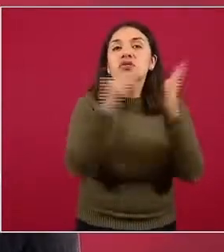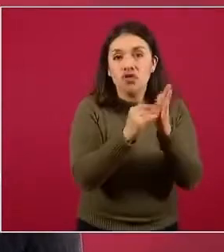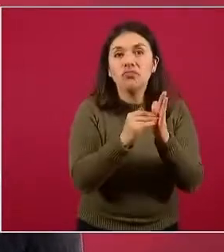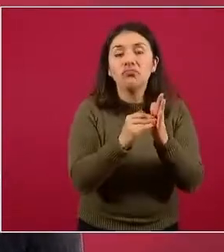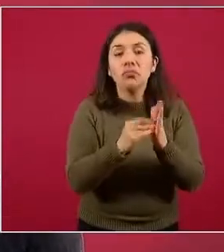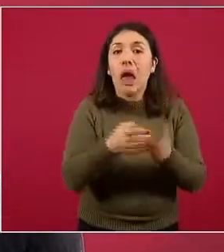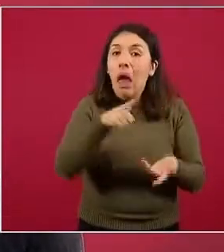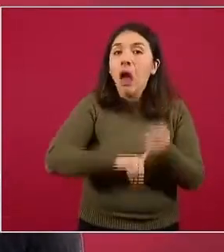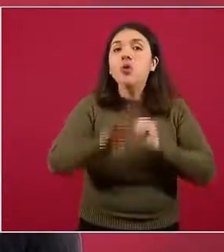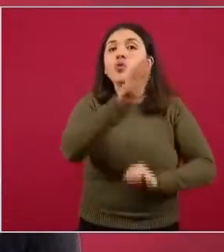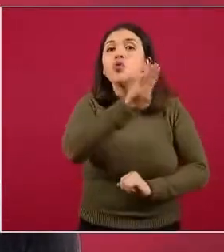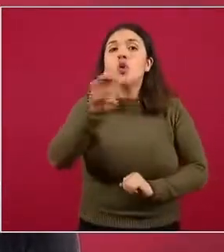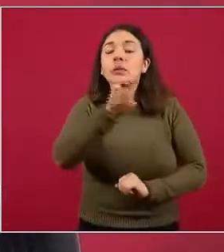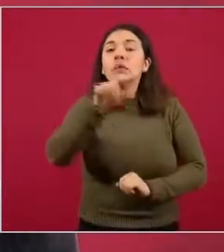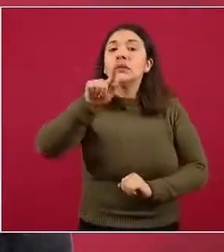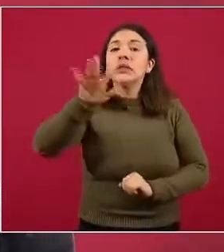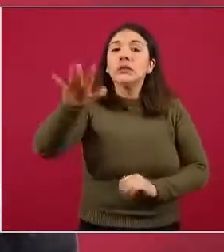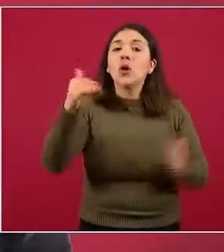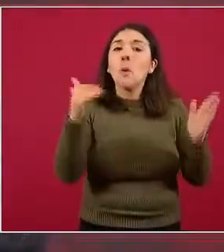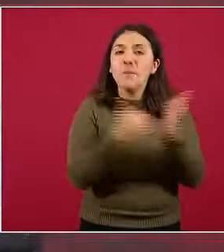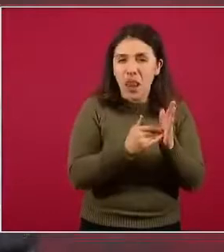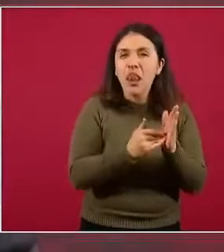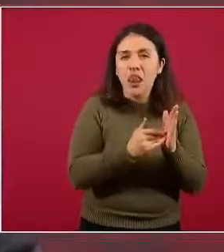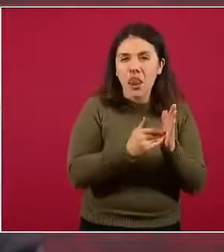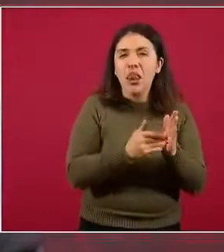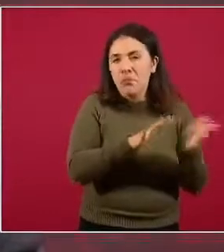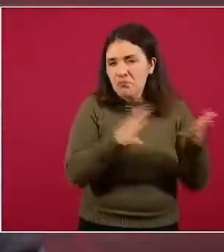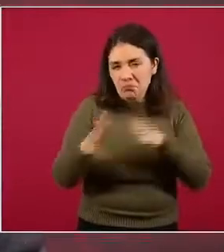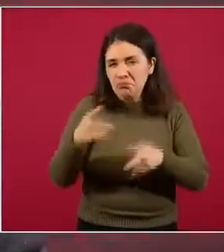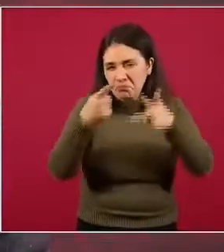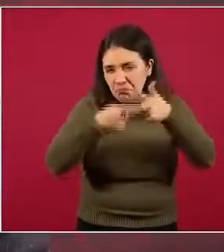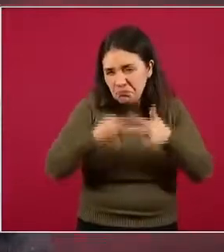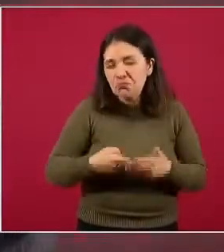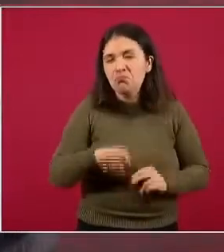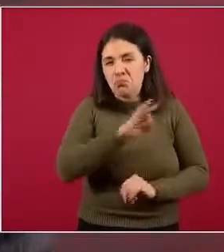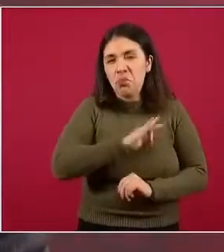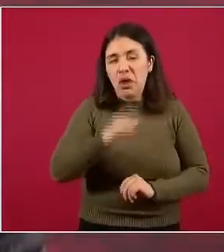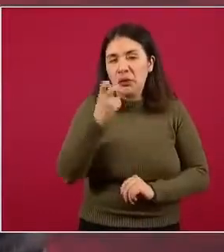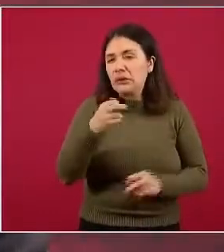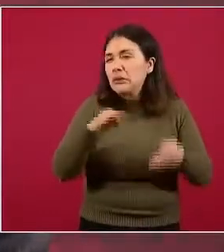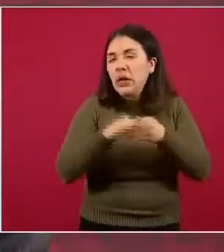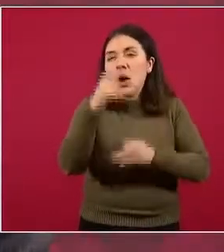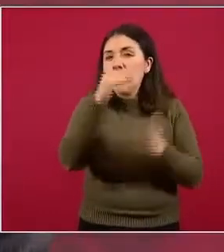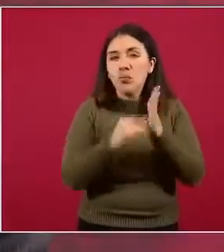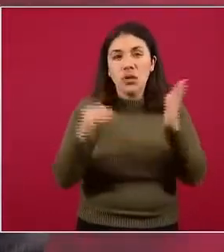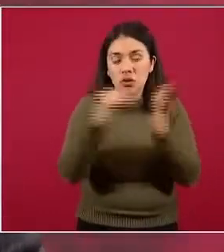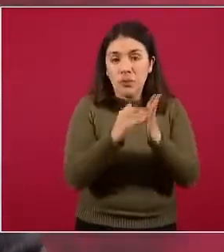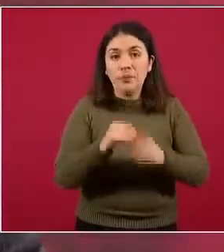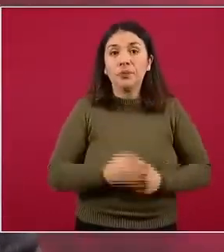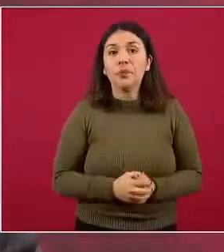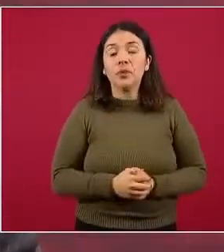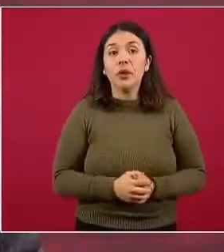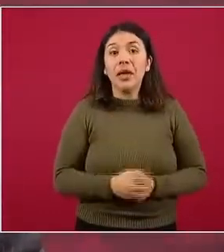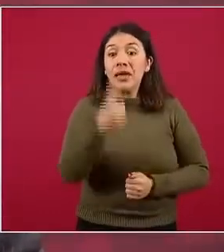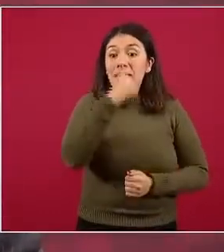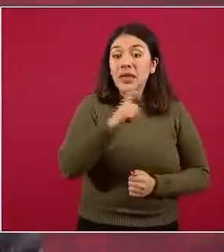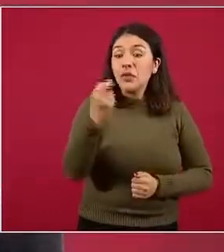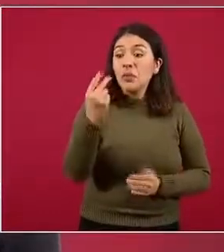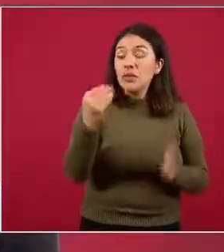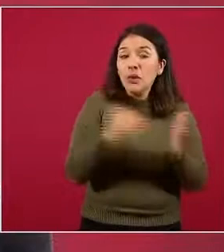Son 975,000, de acuerdo a distintas maneras de medirlo, casi 1,000,000. ¿Cuánto